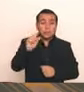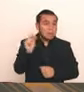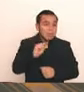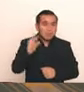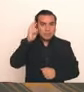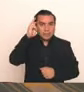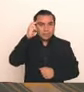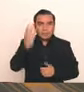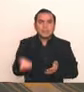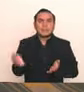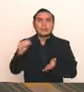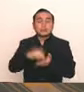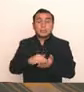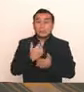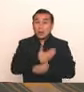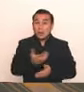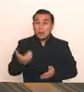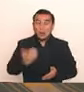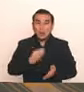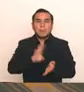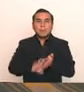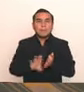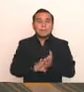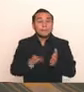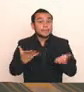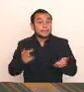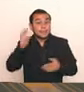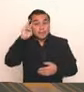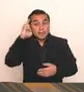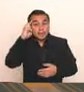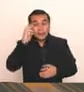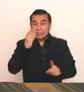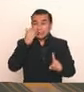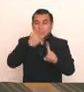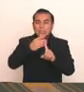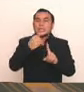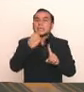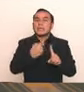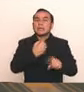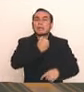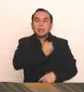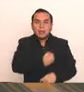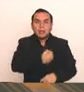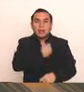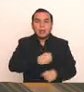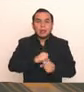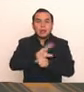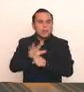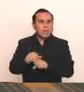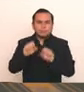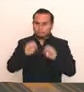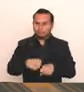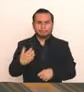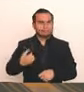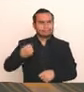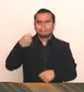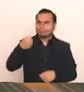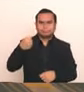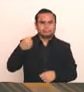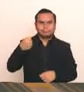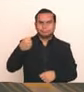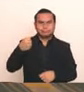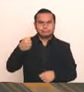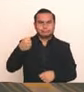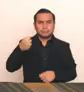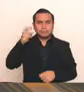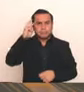soberano del cobro el vencimiento del plazo para personas directamente afectadas por la pandemia se suspenden los pagos de créditos de las casas comerciales por seis meses